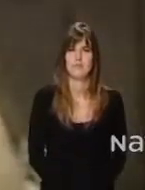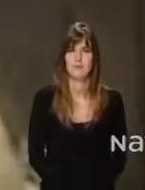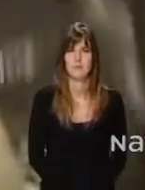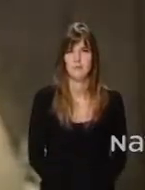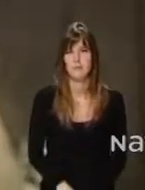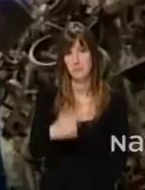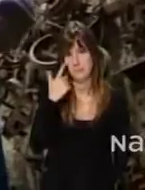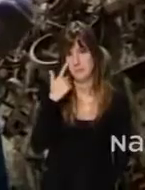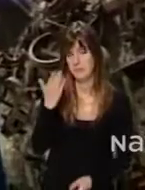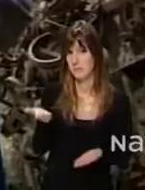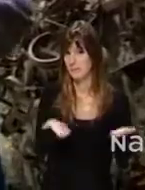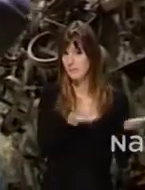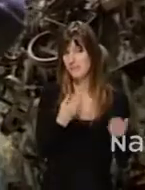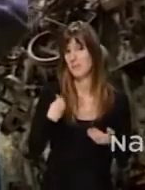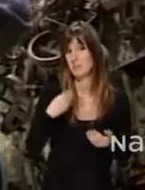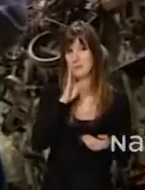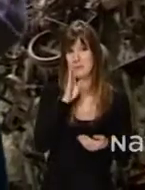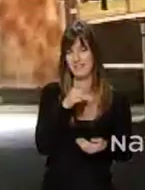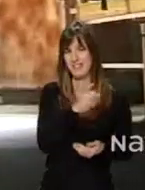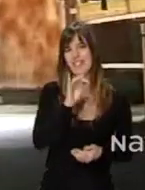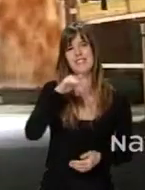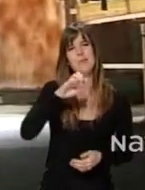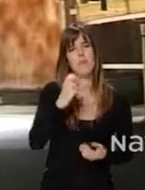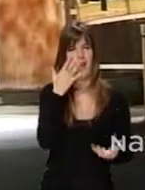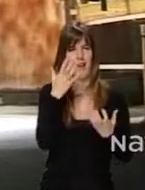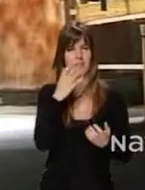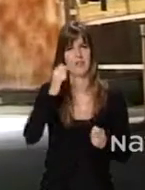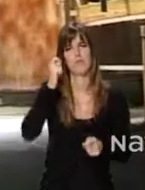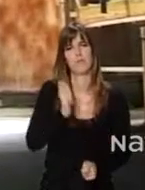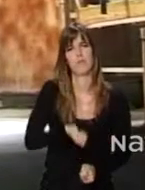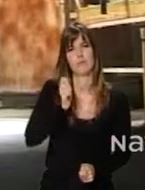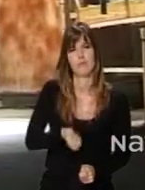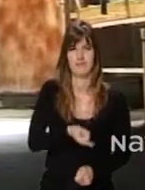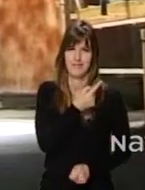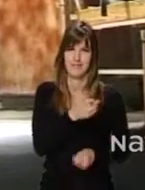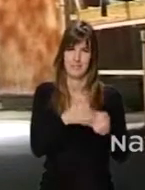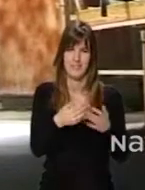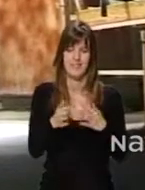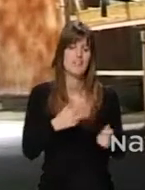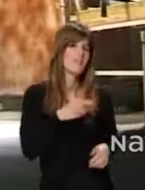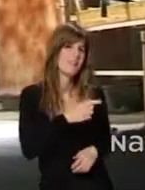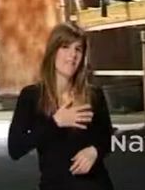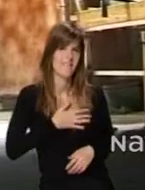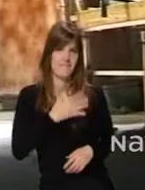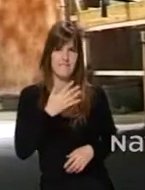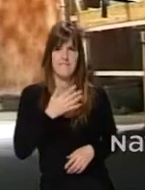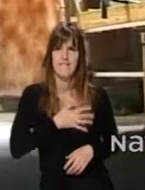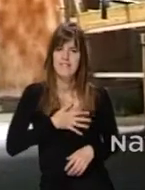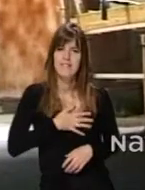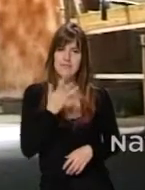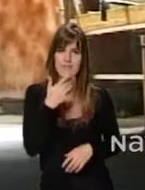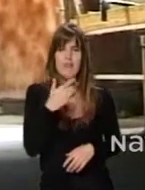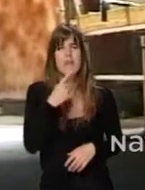Mira, Paula, aquí está Simón, este Hola. Es el artista. Hola, Simón, encantada de conocerte. Igualmente. Me han dicho que has sido un artesano de la